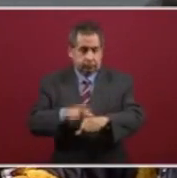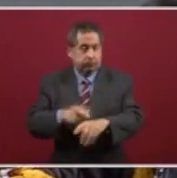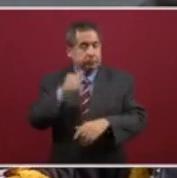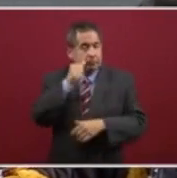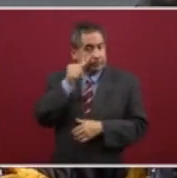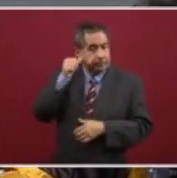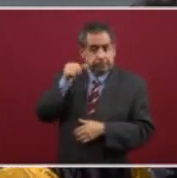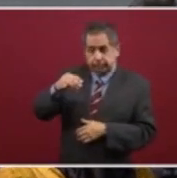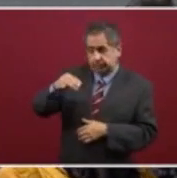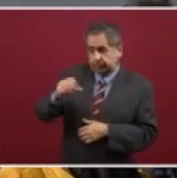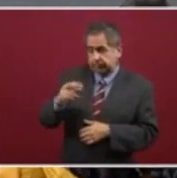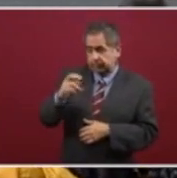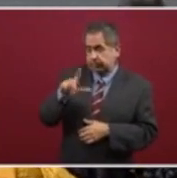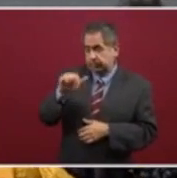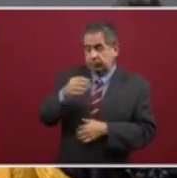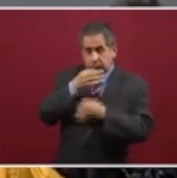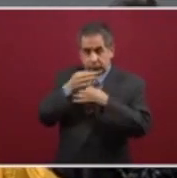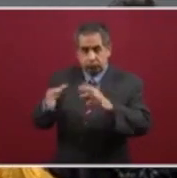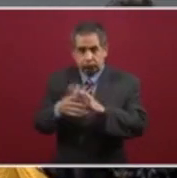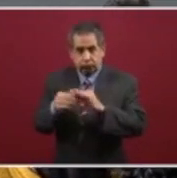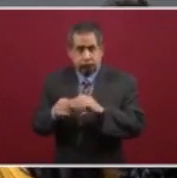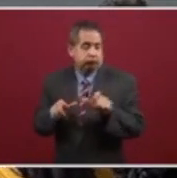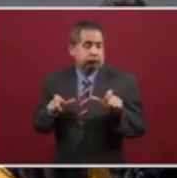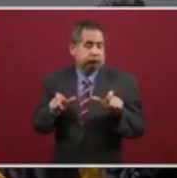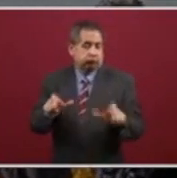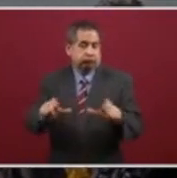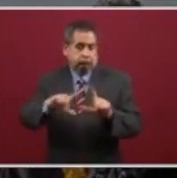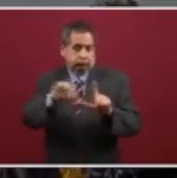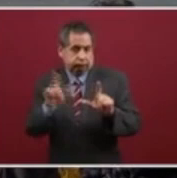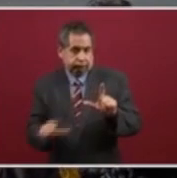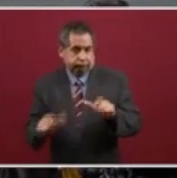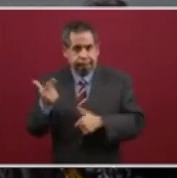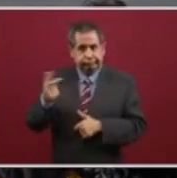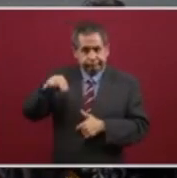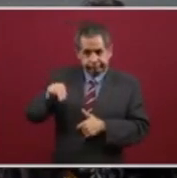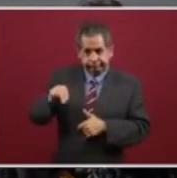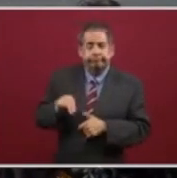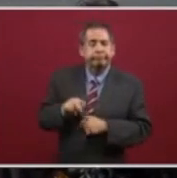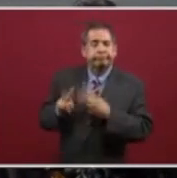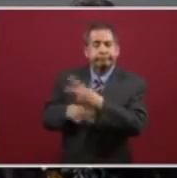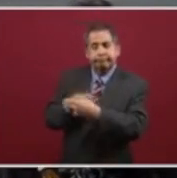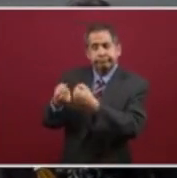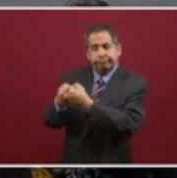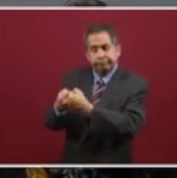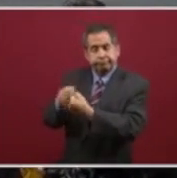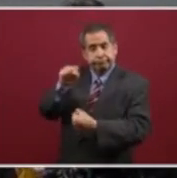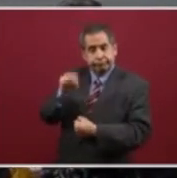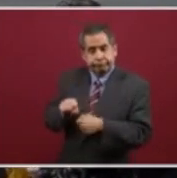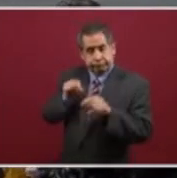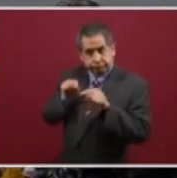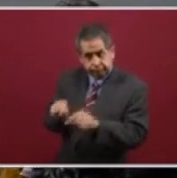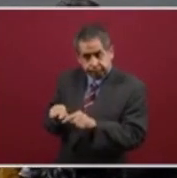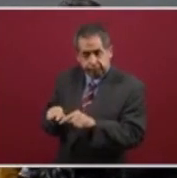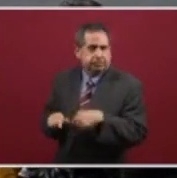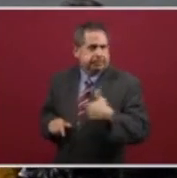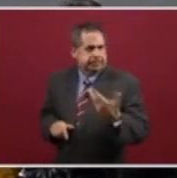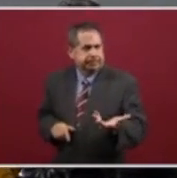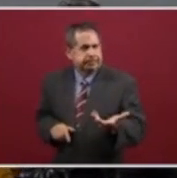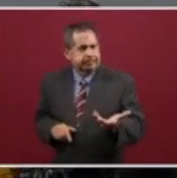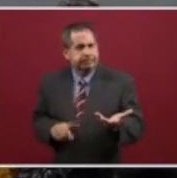que va a actuar la Guardia Nacional en la frontera sur, pues es parte de